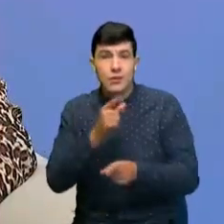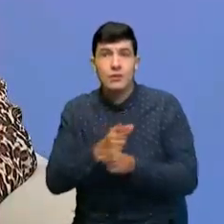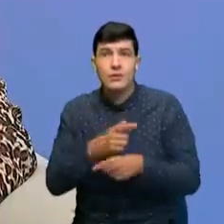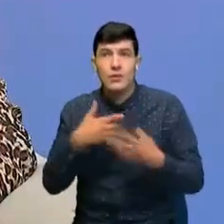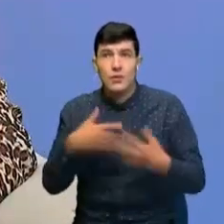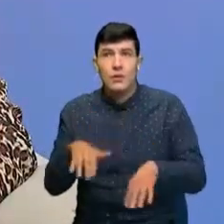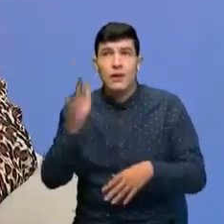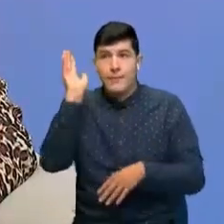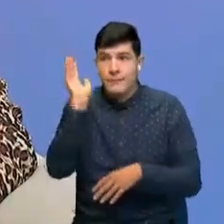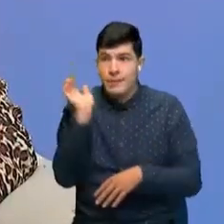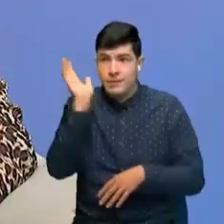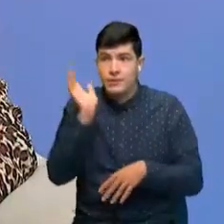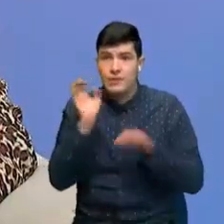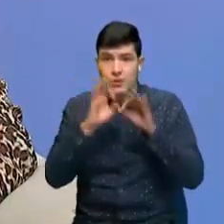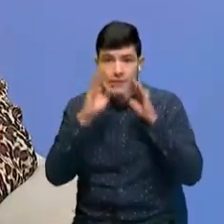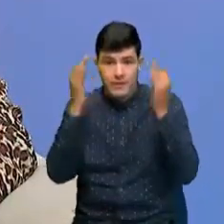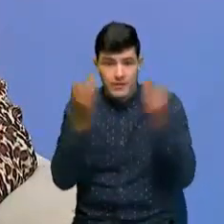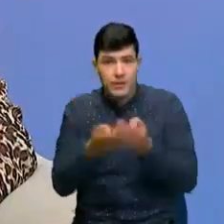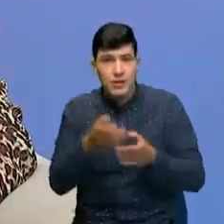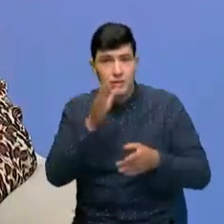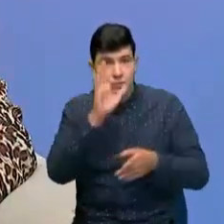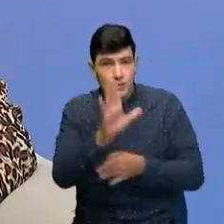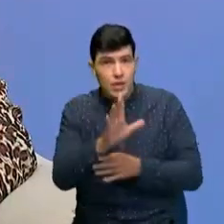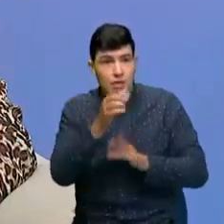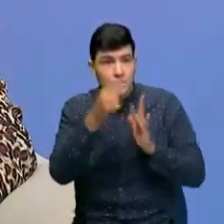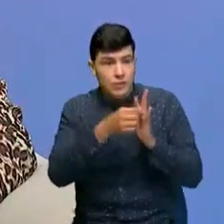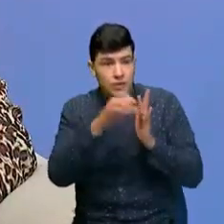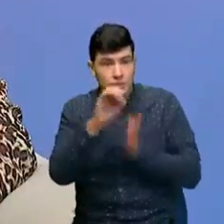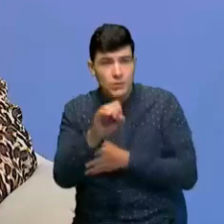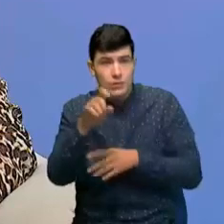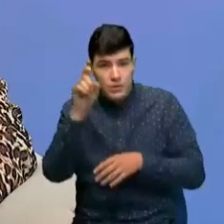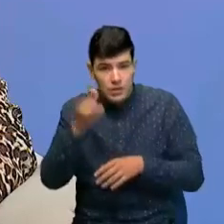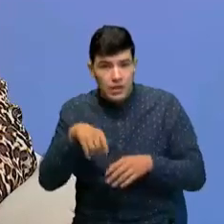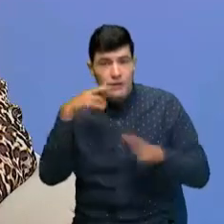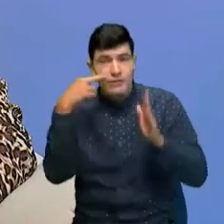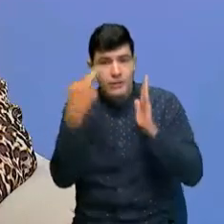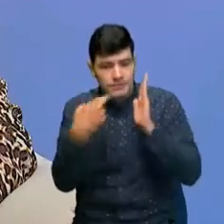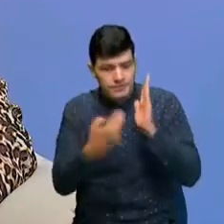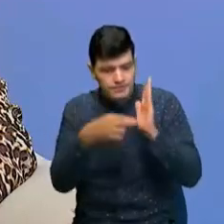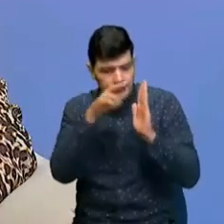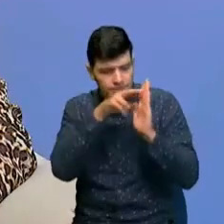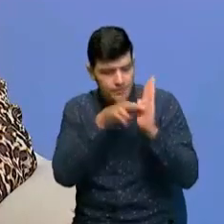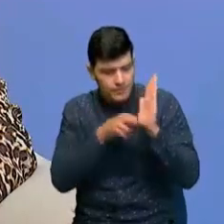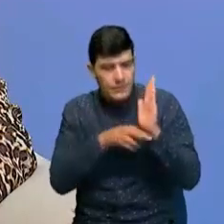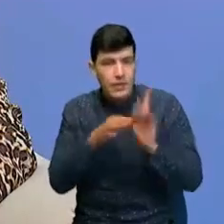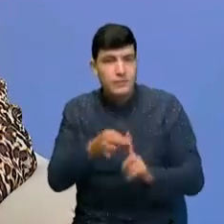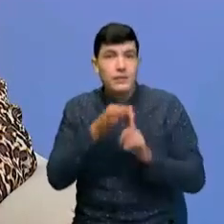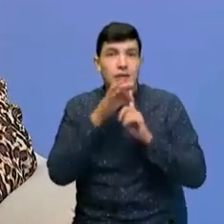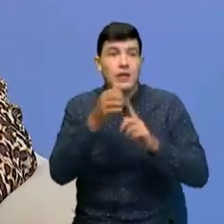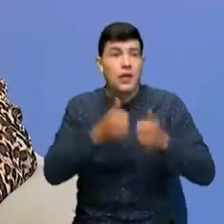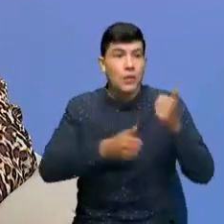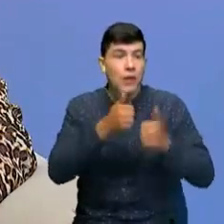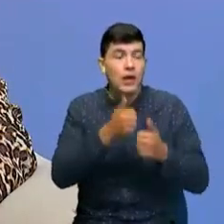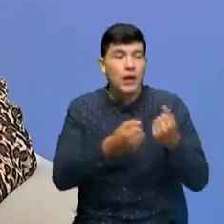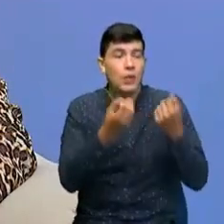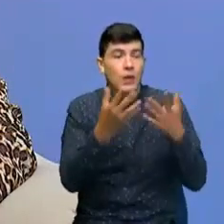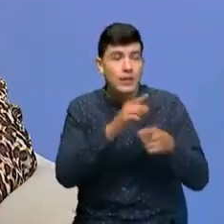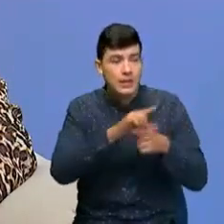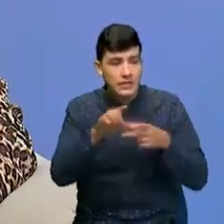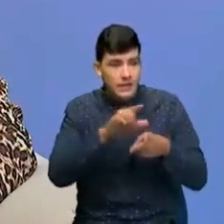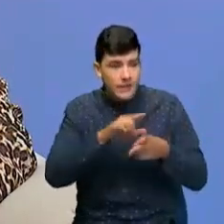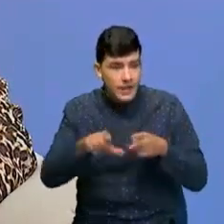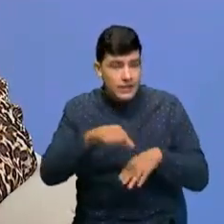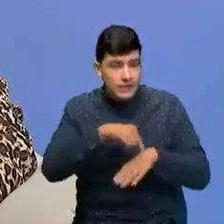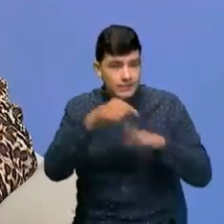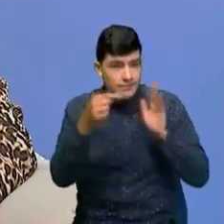pensión familiar. Tanto usted como su esposo tienen que reunir algunos requisitos en particular, como son el número de semanas